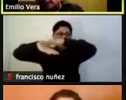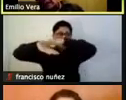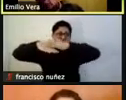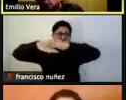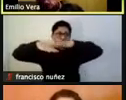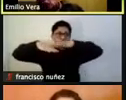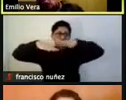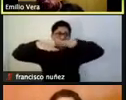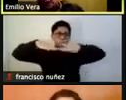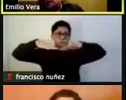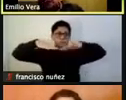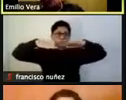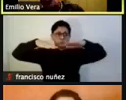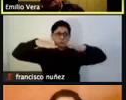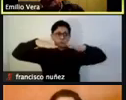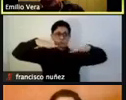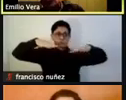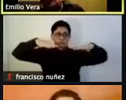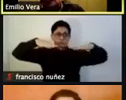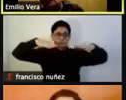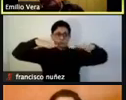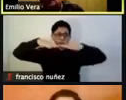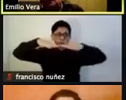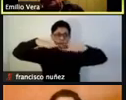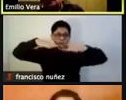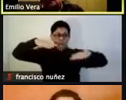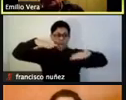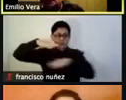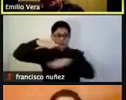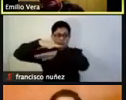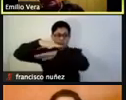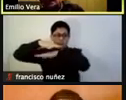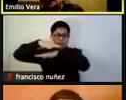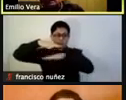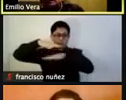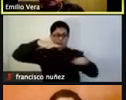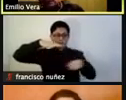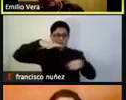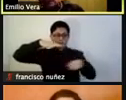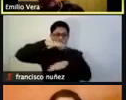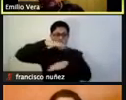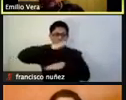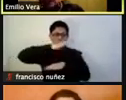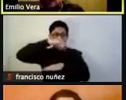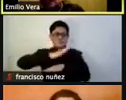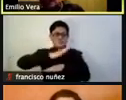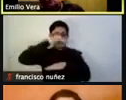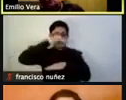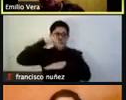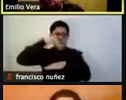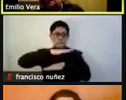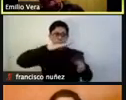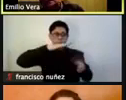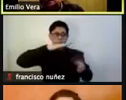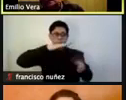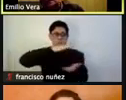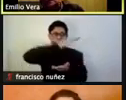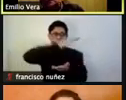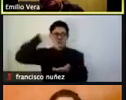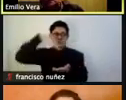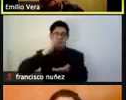la corteza oceánica, y la cámara magmática aquí en la mesodorsal, exactamente en la mesodorsal ahí frente a México.